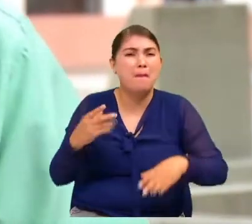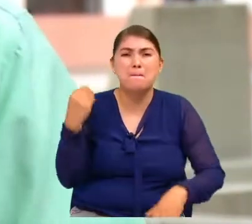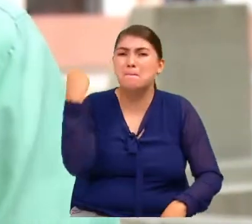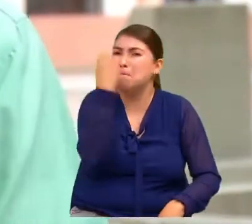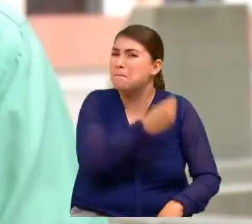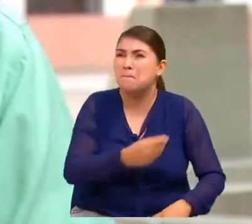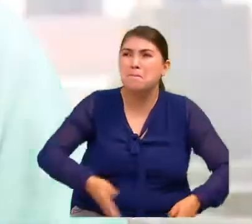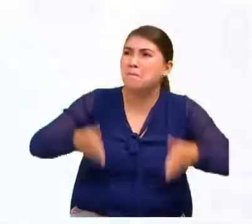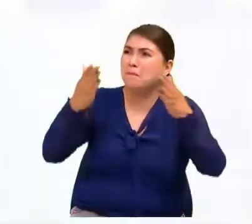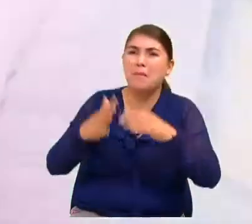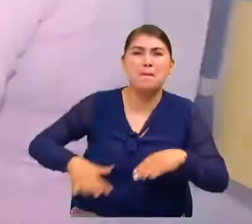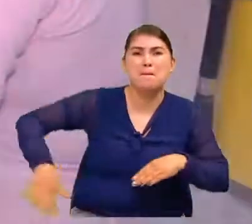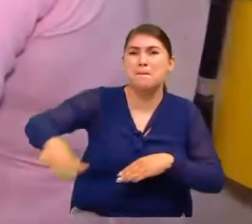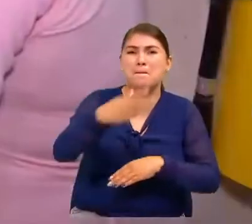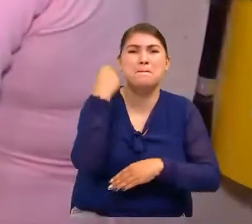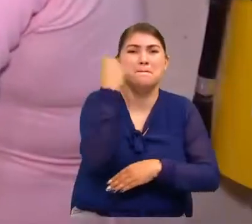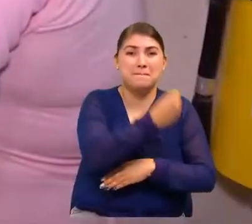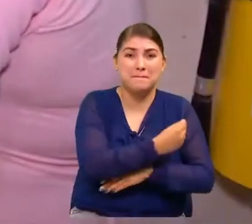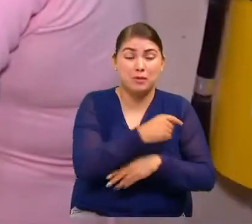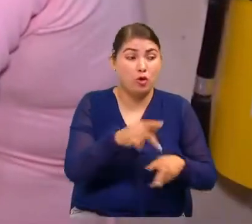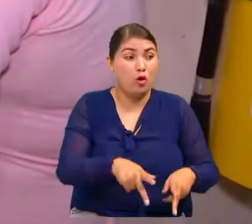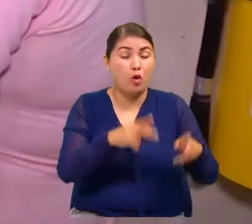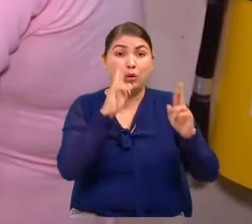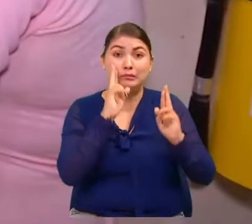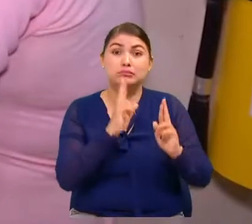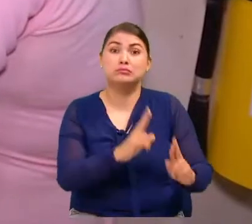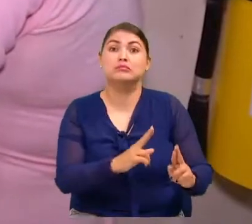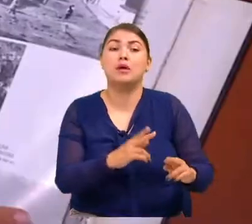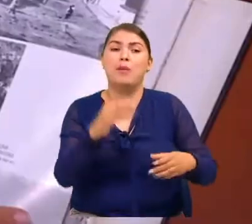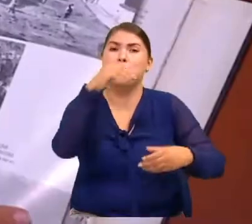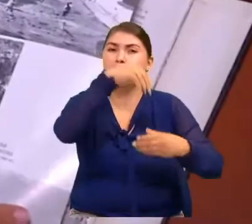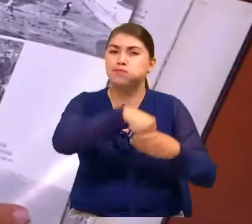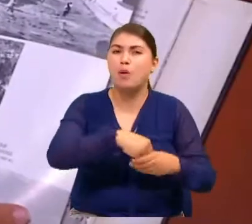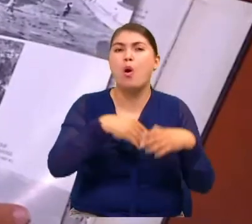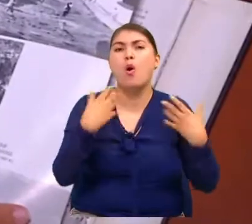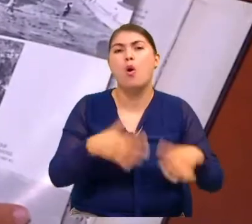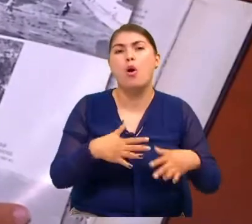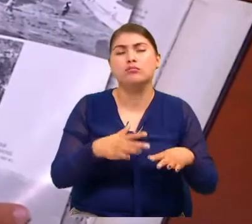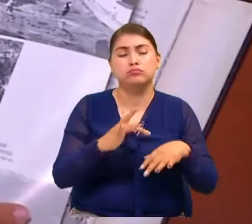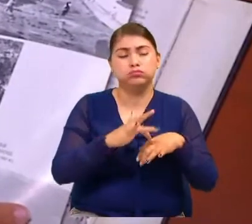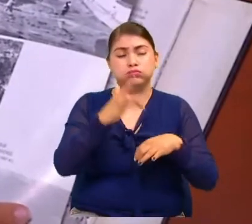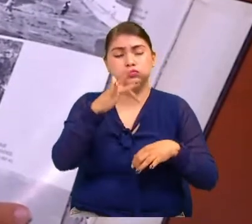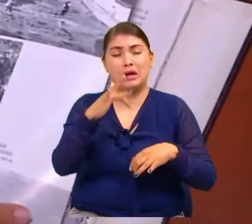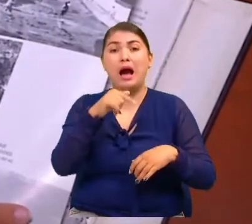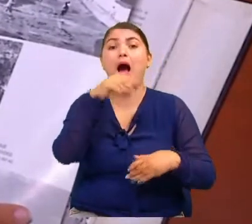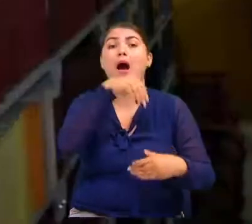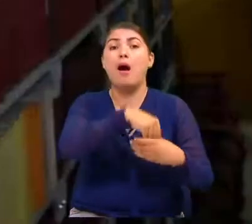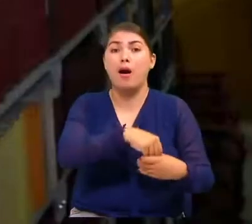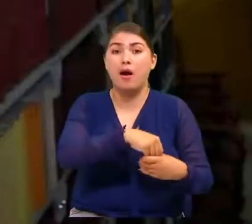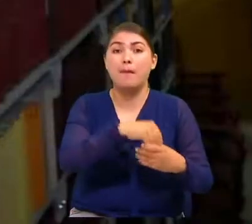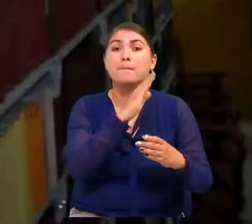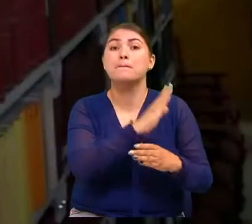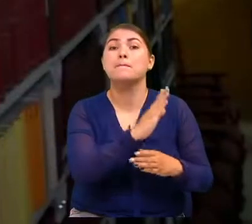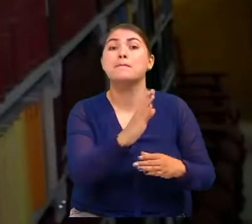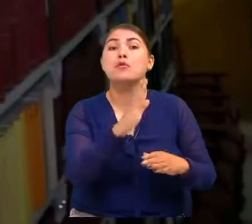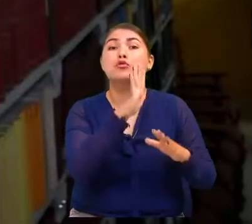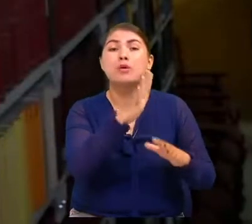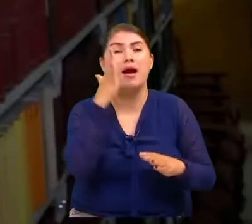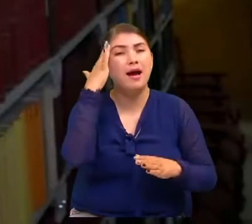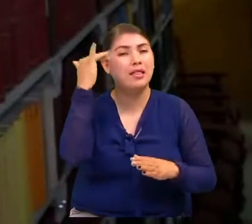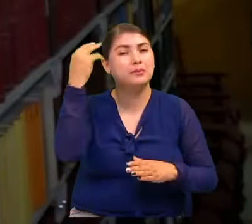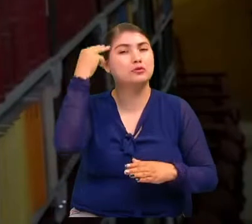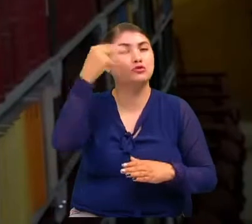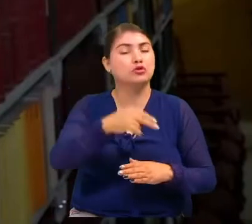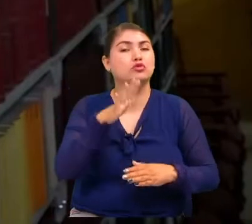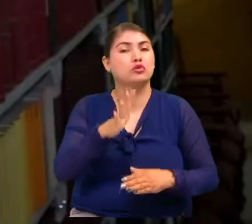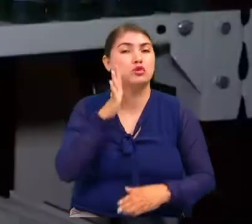ubicaciones alrededor un lugar representativo que alberga en su interior las grandes joyas pues allí reposa la biblioteca de la academia historia